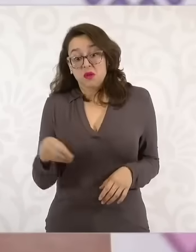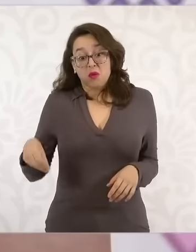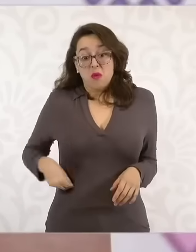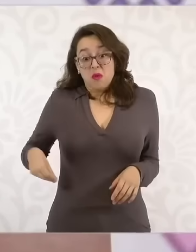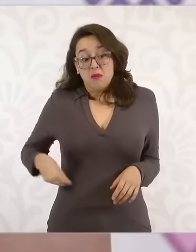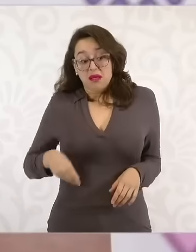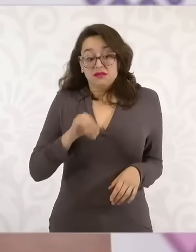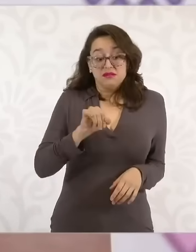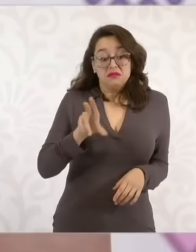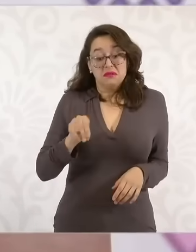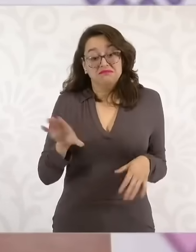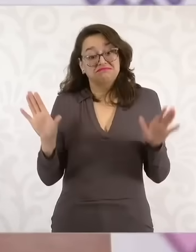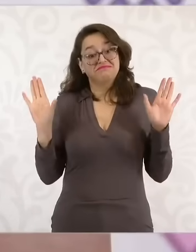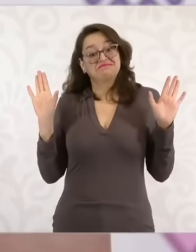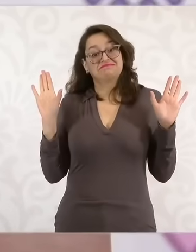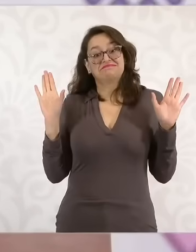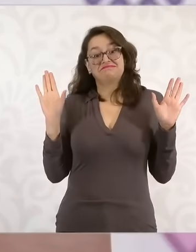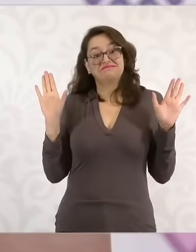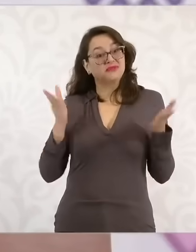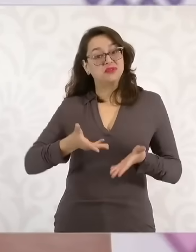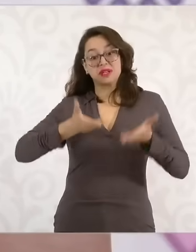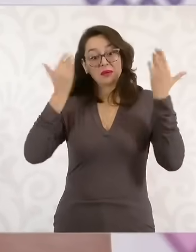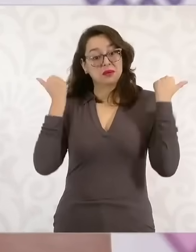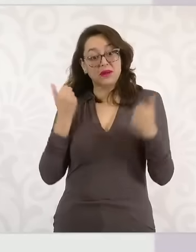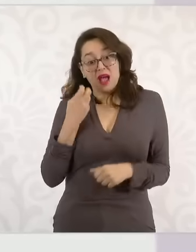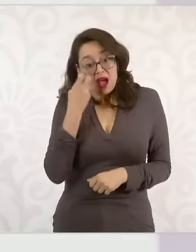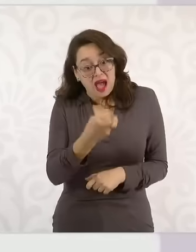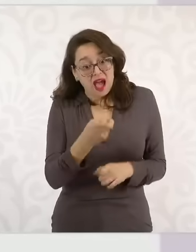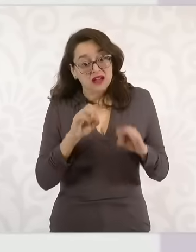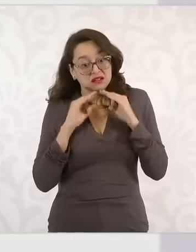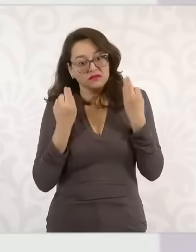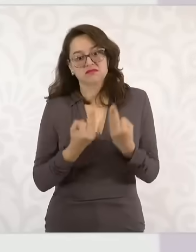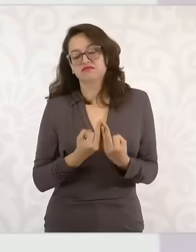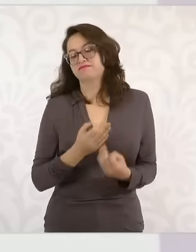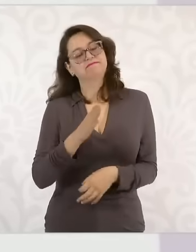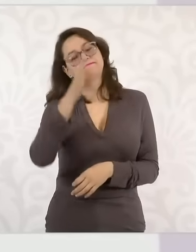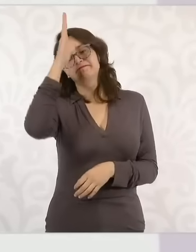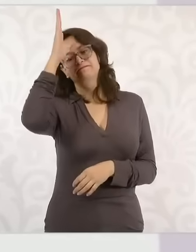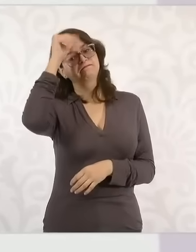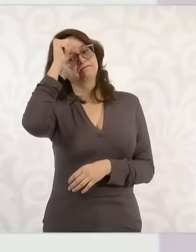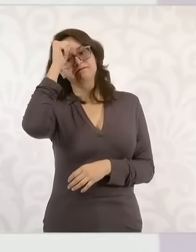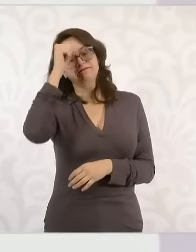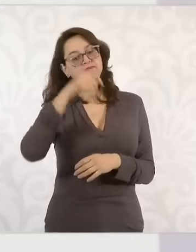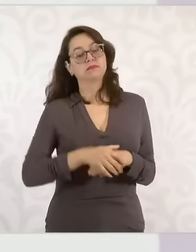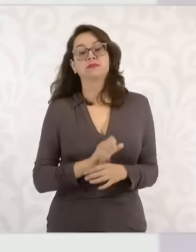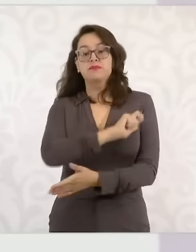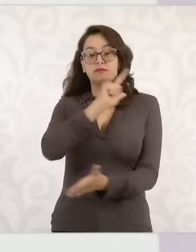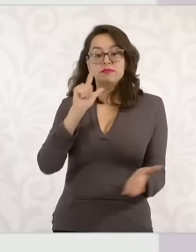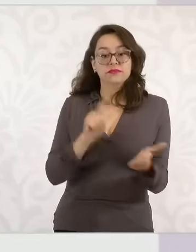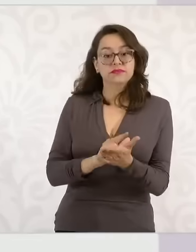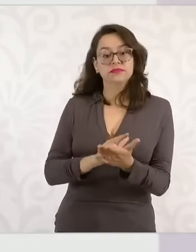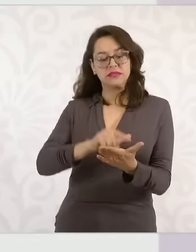se sabe. En eso nosotros no estamos de acuerdo. El respeto a la ley, el respeto a la